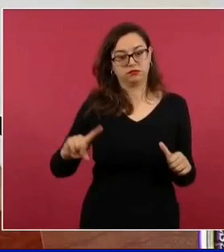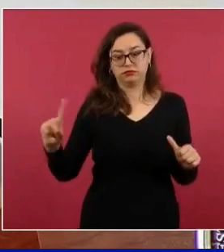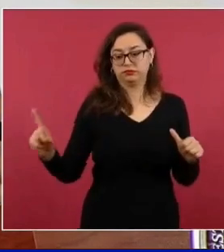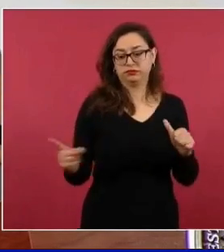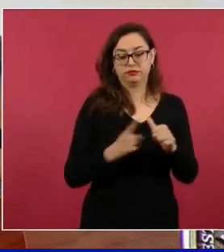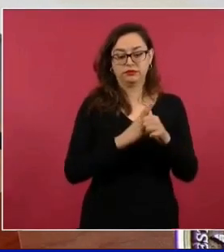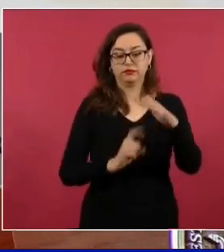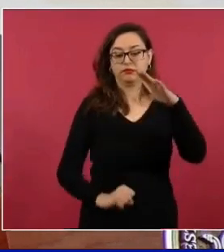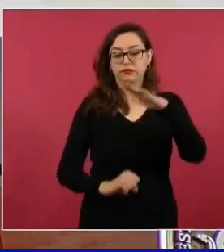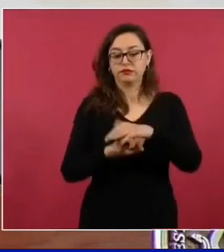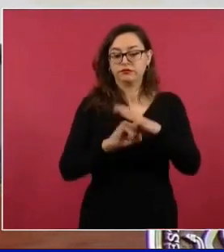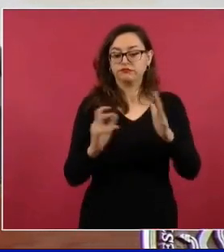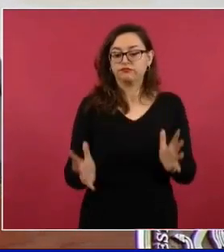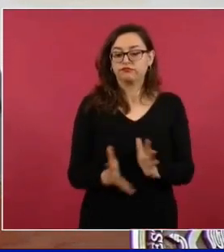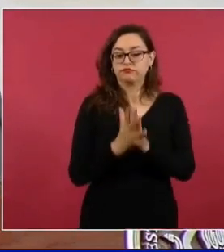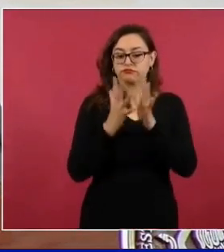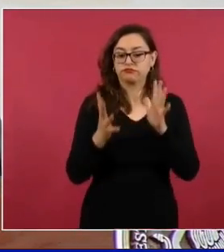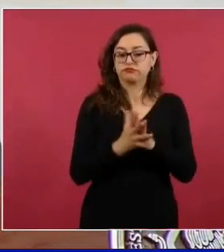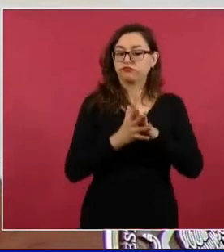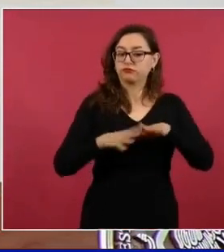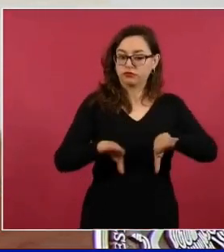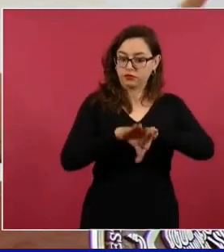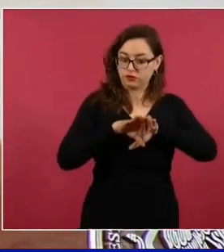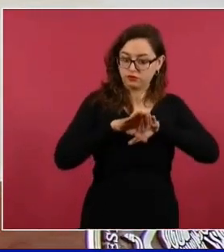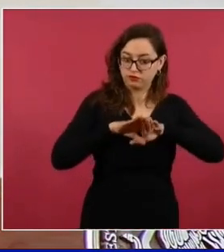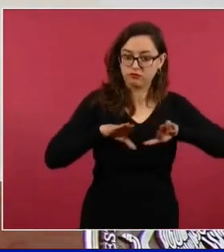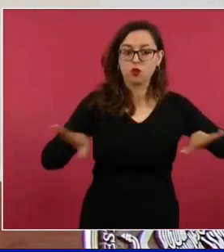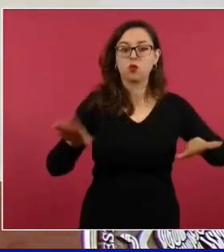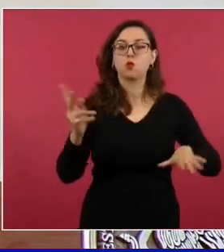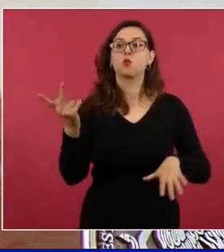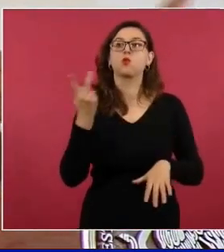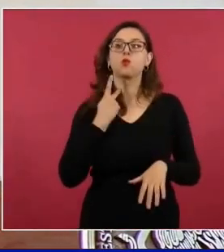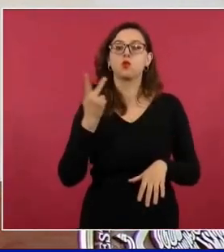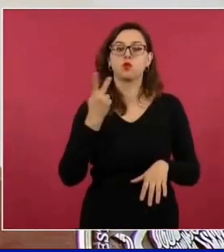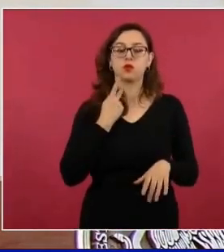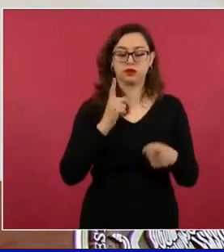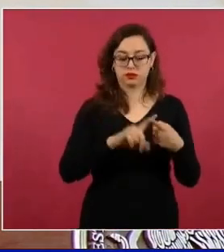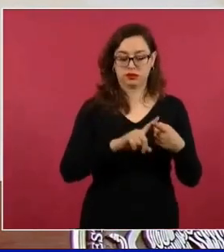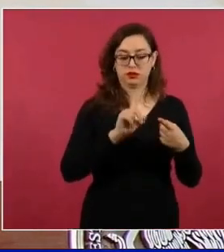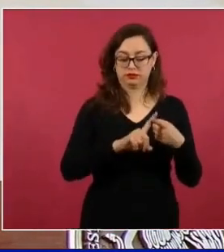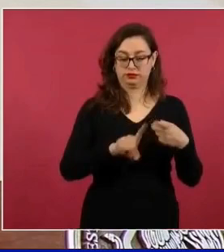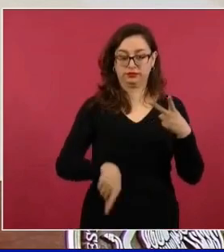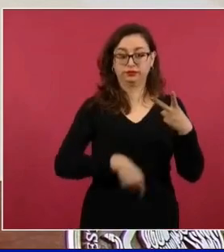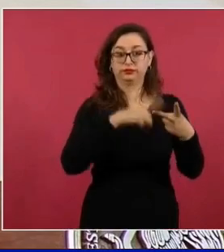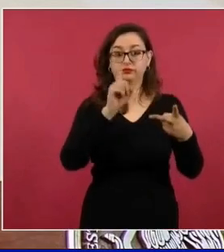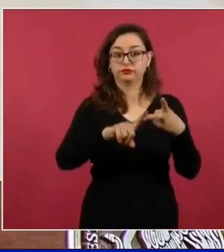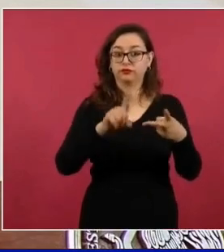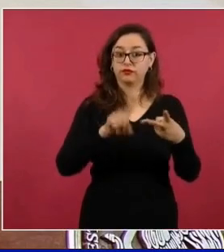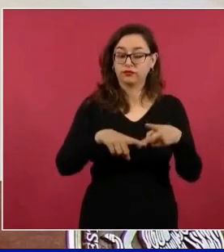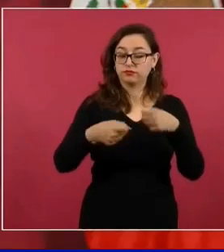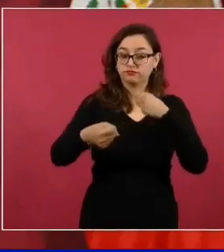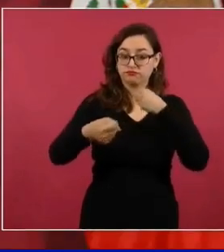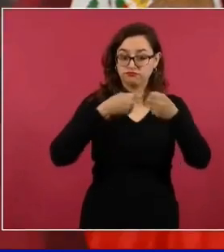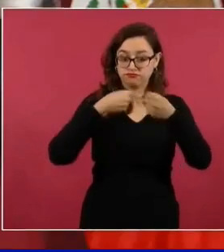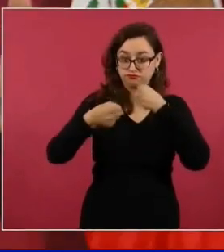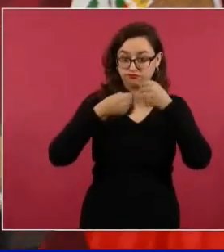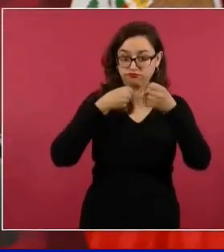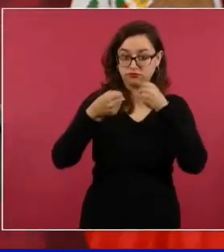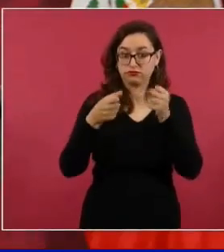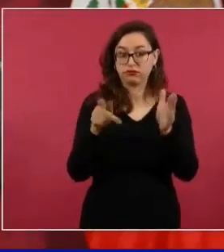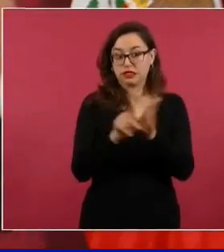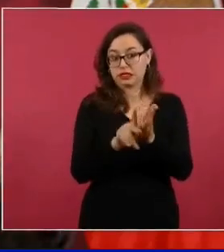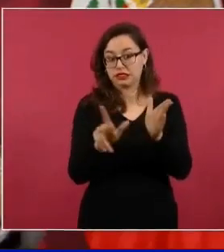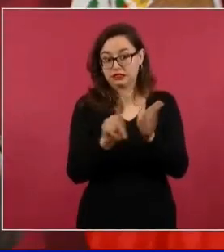jugaba un papel también muy destacado históricamente la prensa, que era como